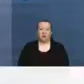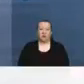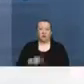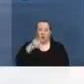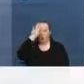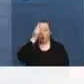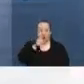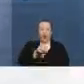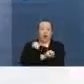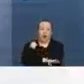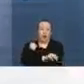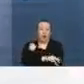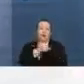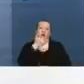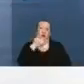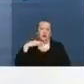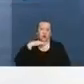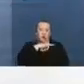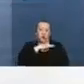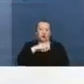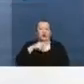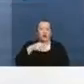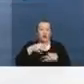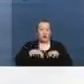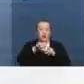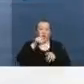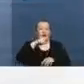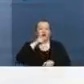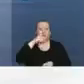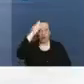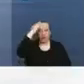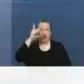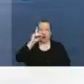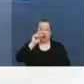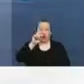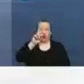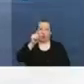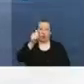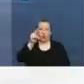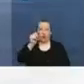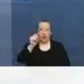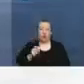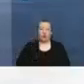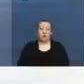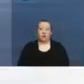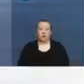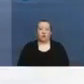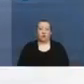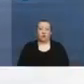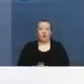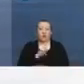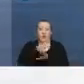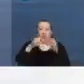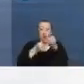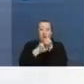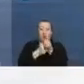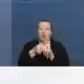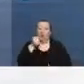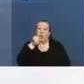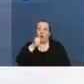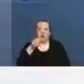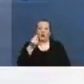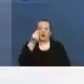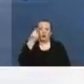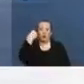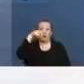que realizaron encabezada por durán barba todos sabemos siempre sin apoyo a la prensa sin sus millones de dólares